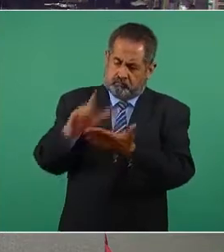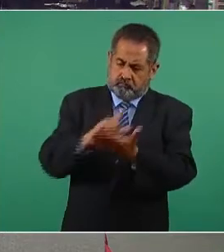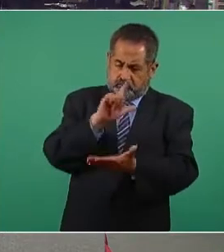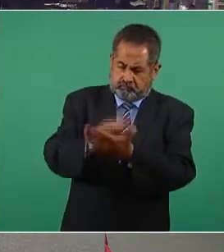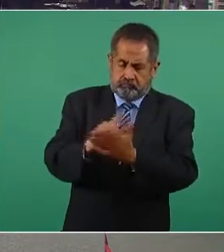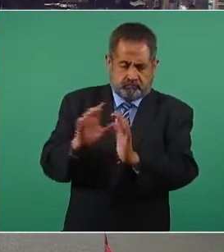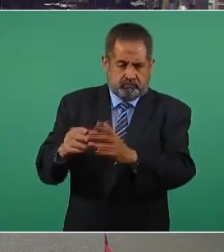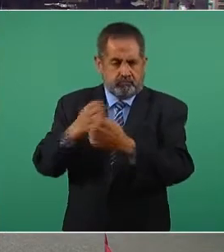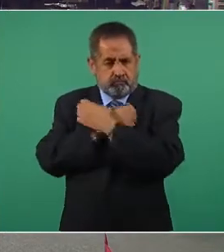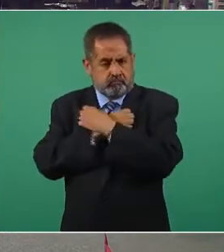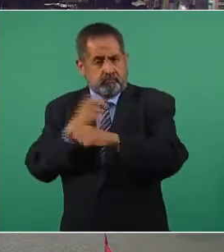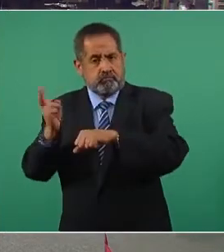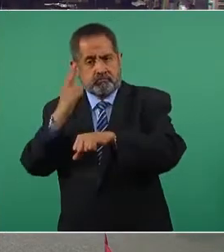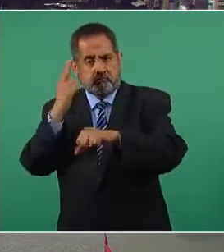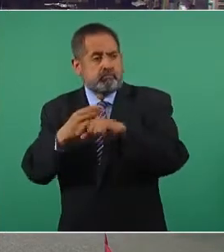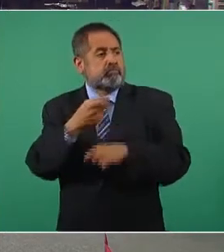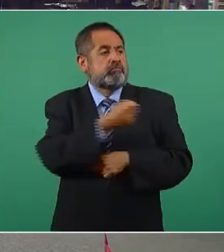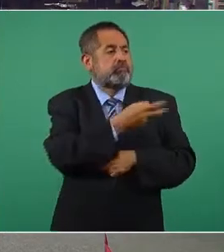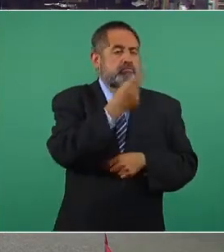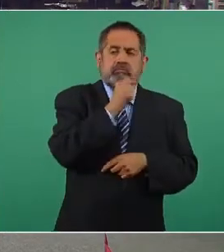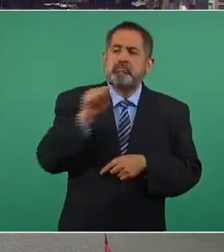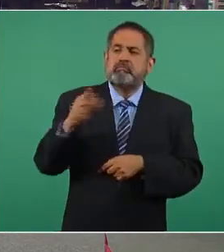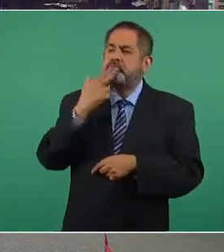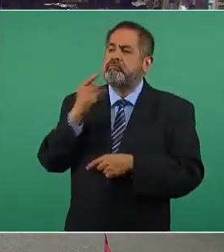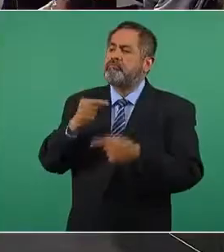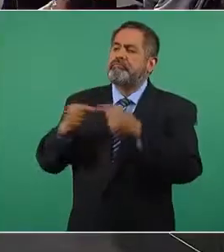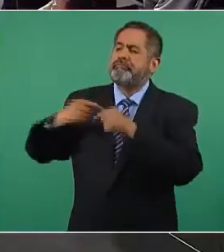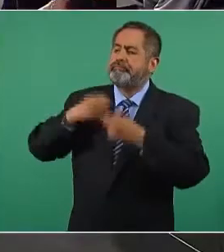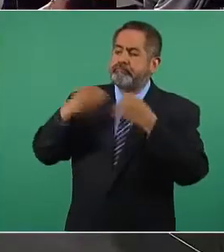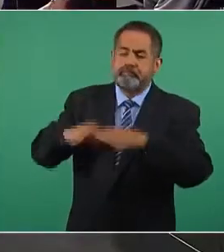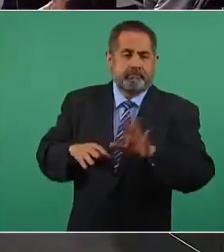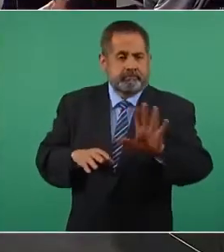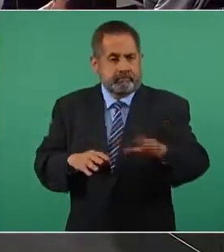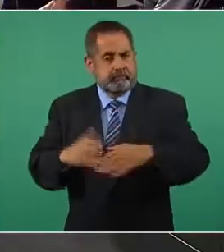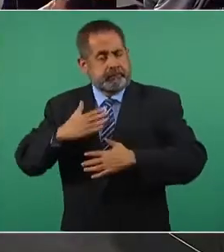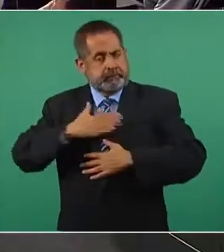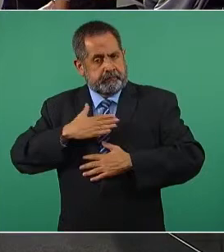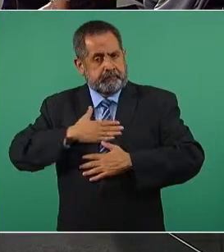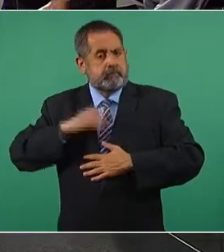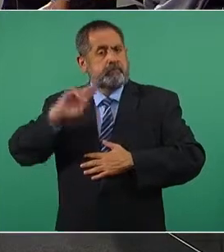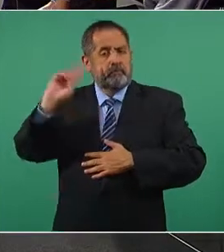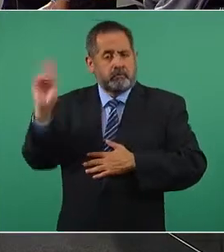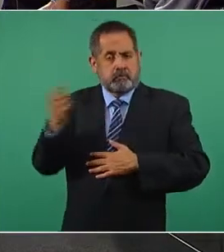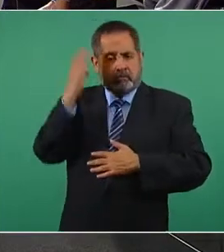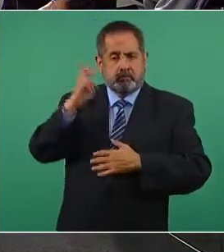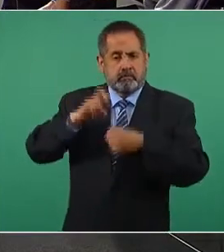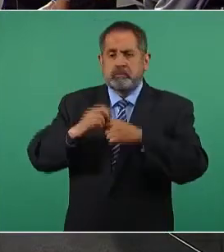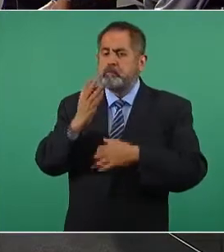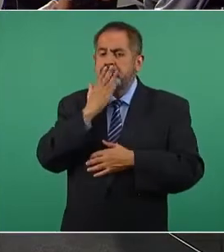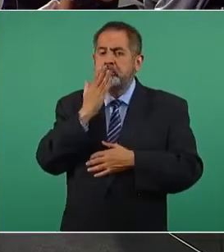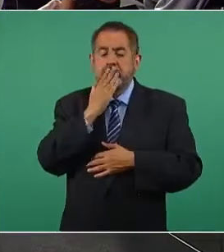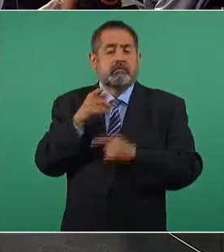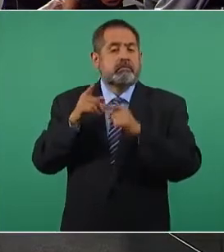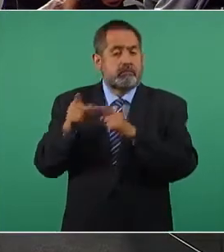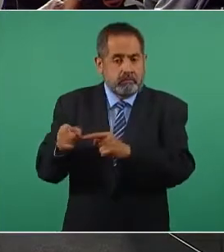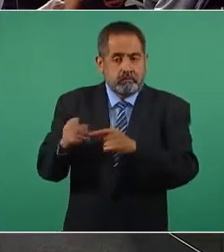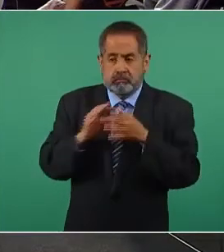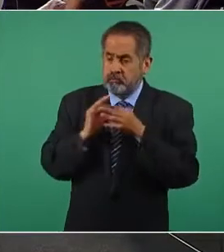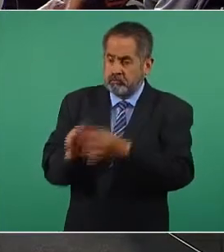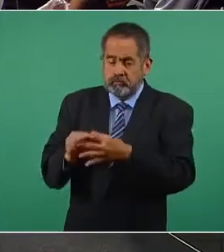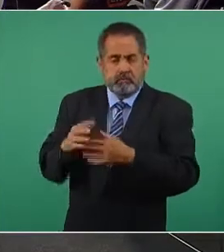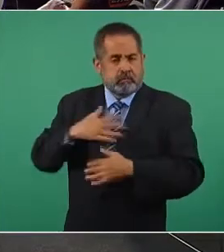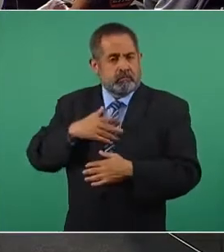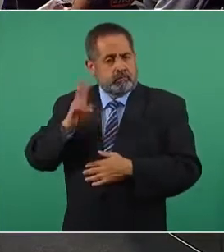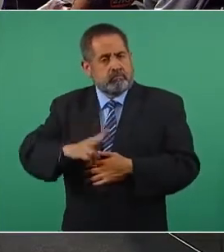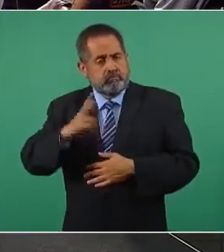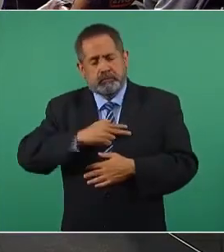consideran que plantea algunos retrocesos. Y mire, en el caso de mi alma mater, que es la Universidad de Sonora, hemos visto con